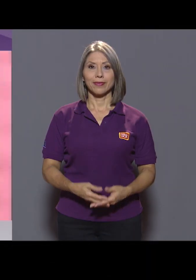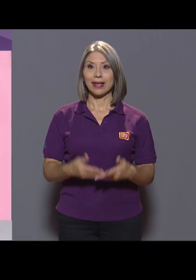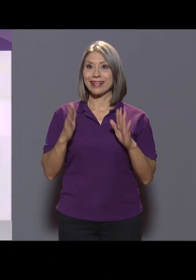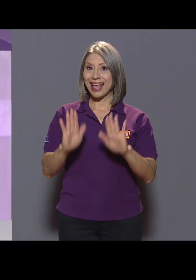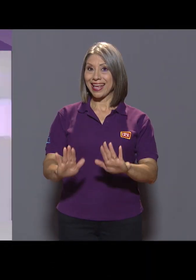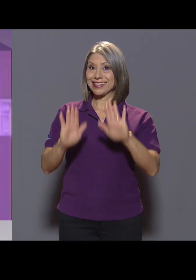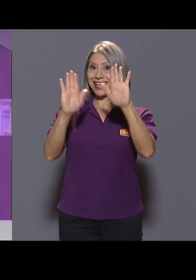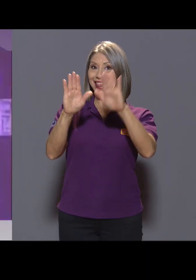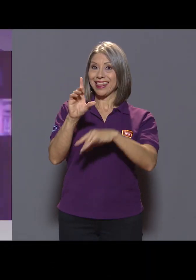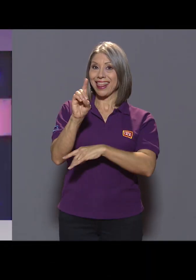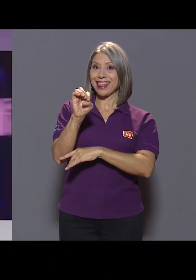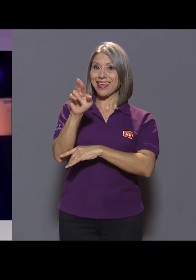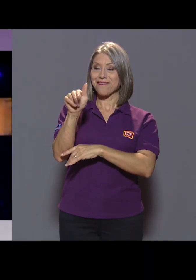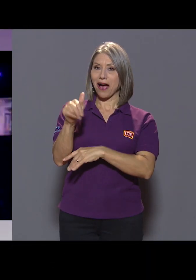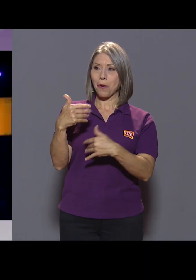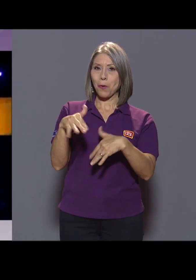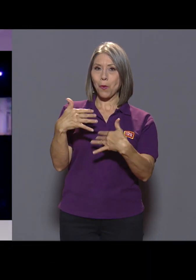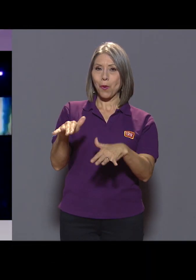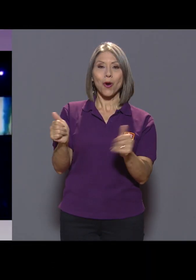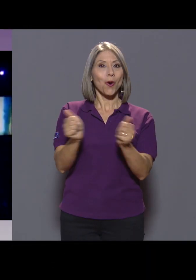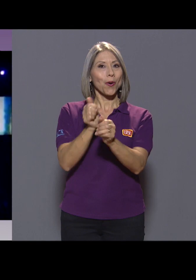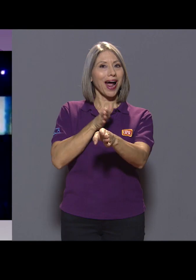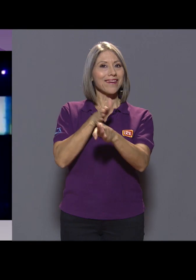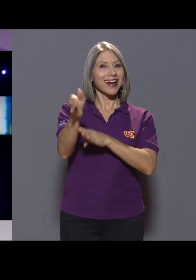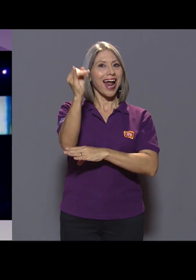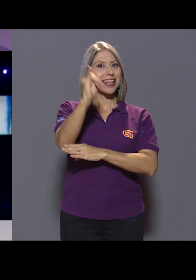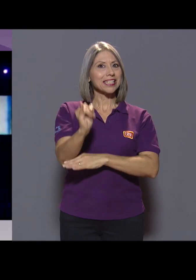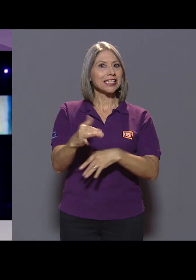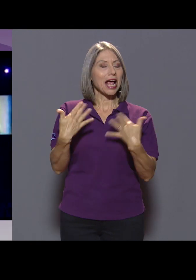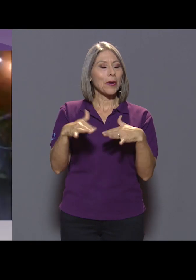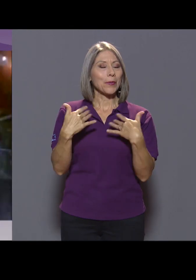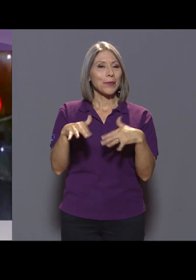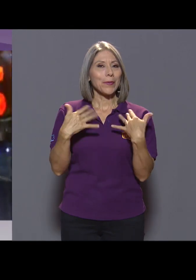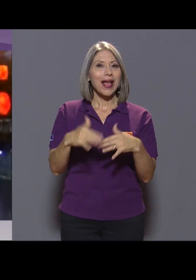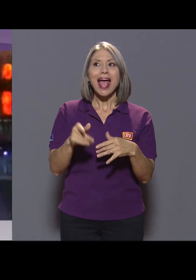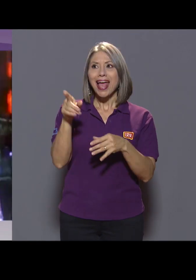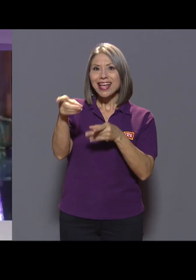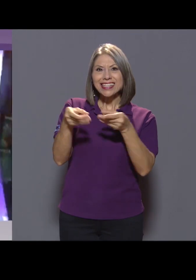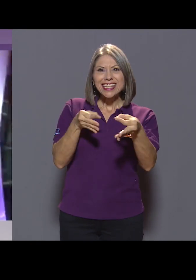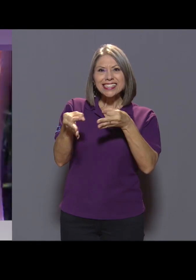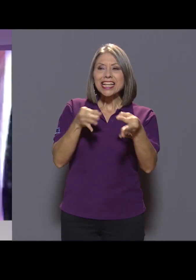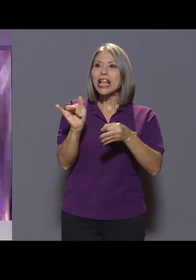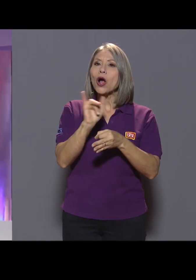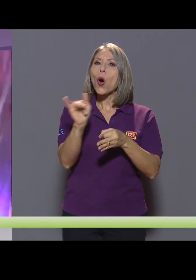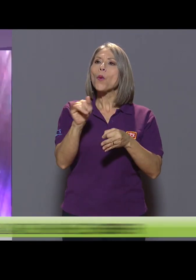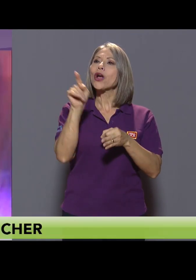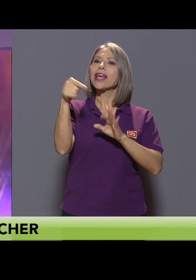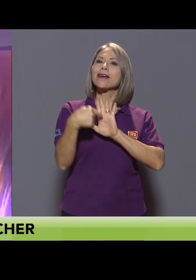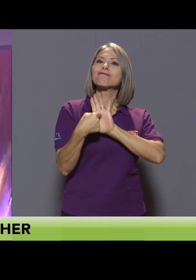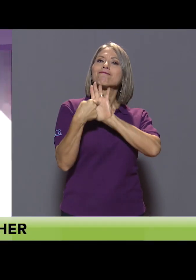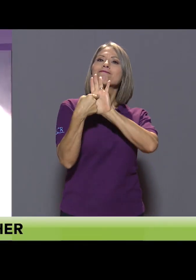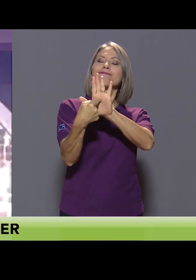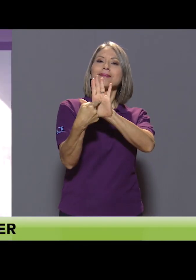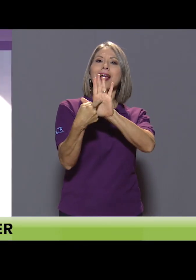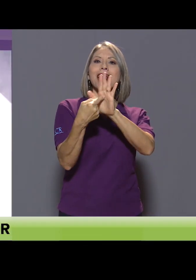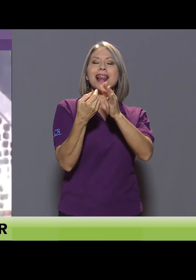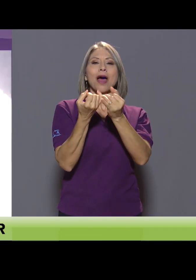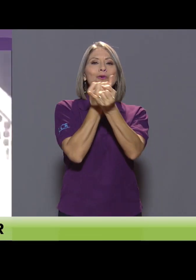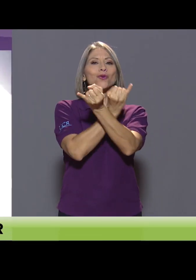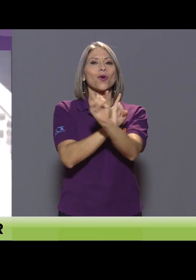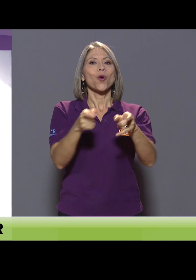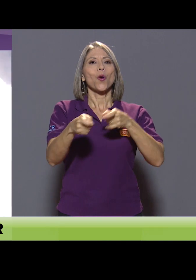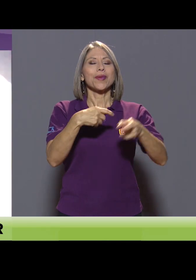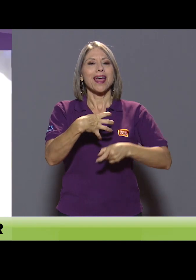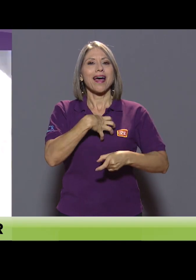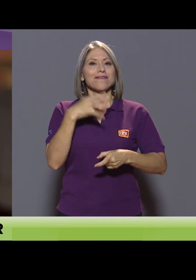Diva por excelencia y con una carrera artística envidiable. Ha sido descrita como la personificación de la autonomía femenina